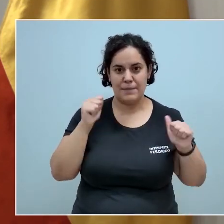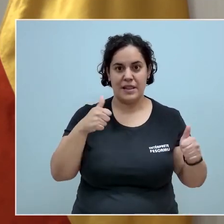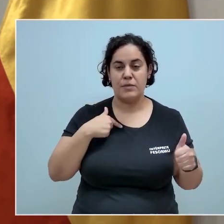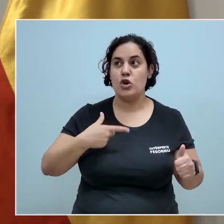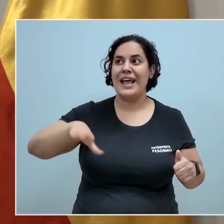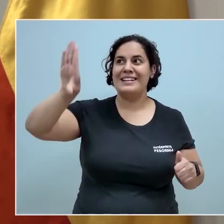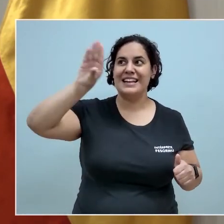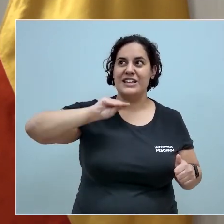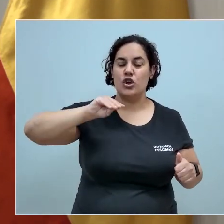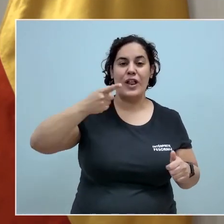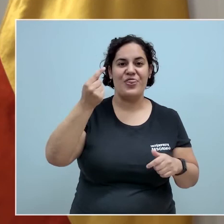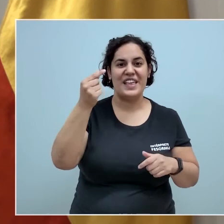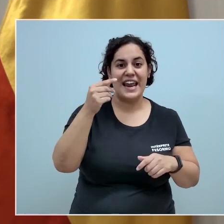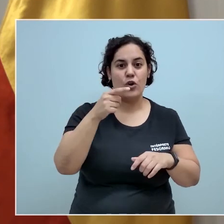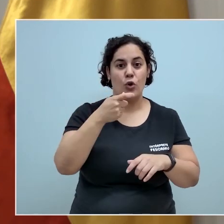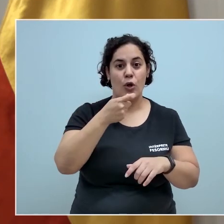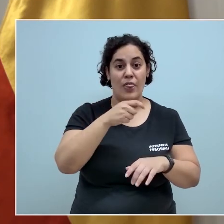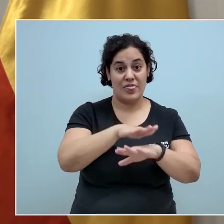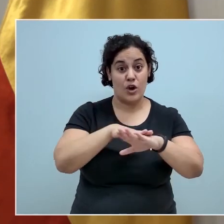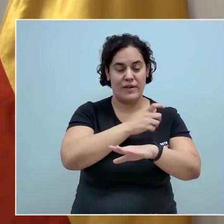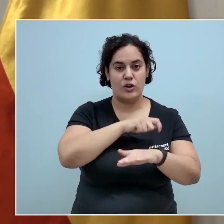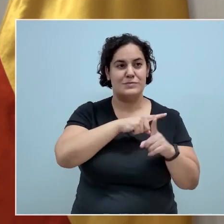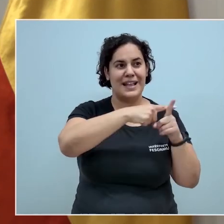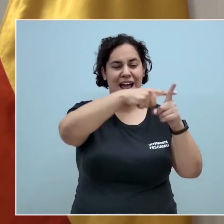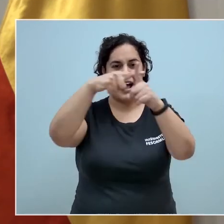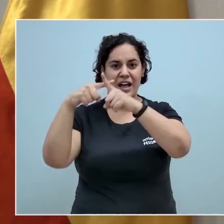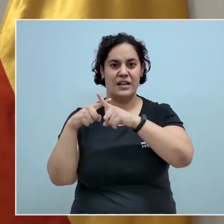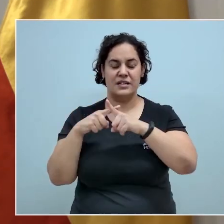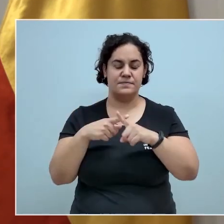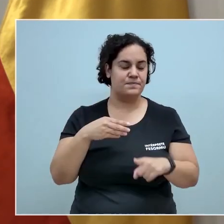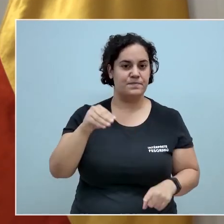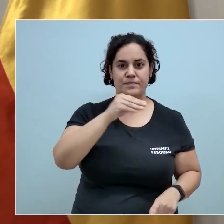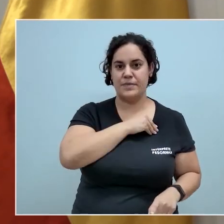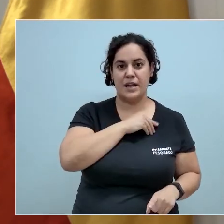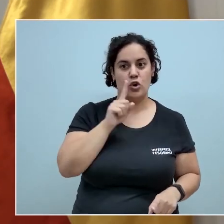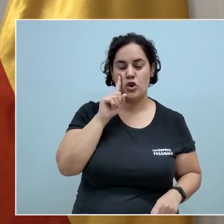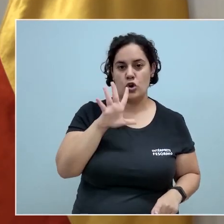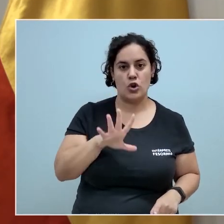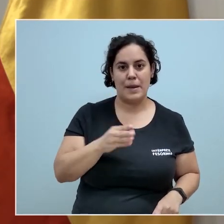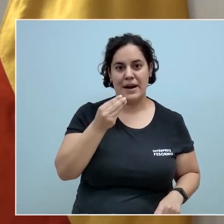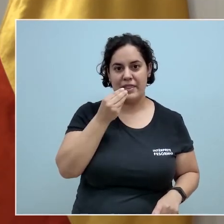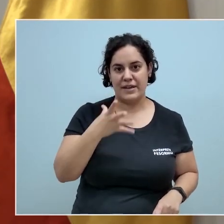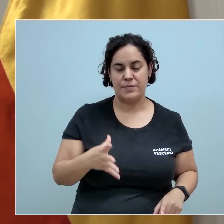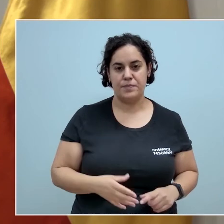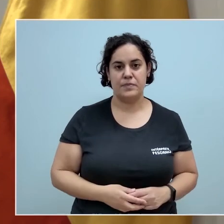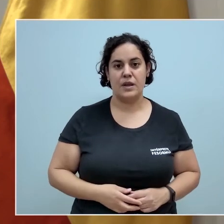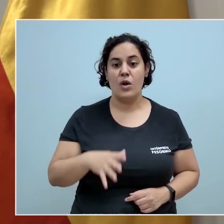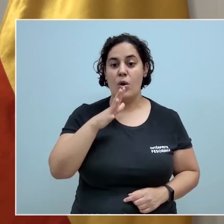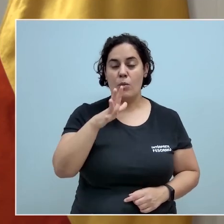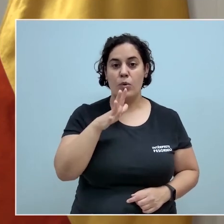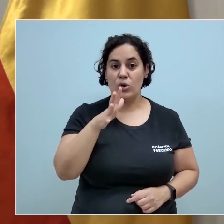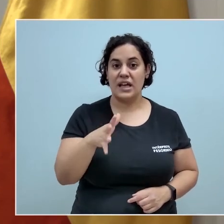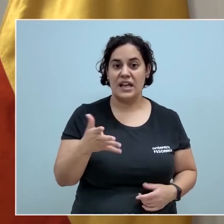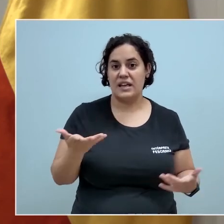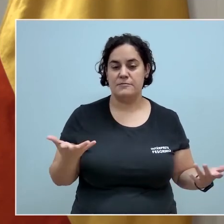ese dinero, que no me parece bien que se haya distribuido en base a unos criterios específicamente de colapso hospitalario el tema